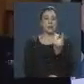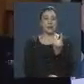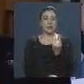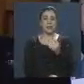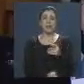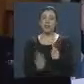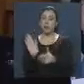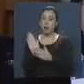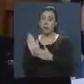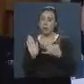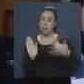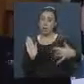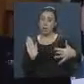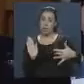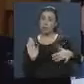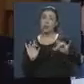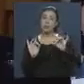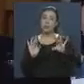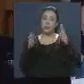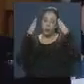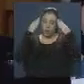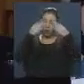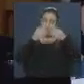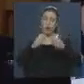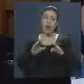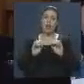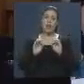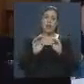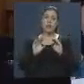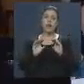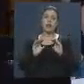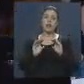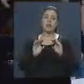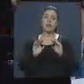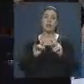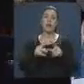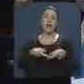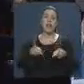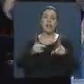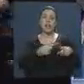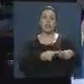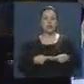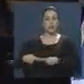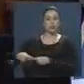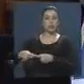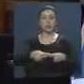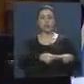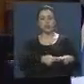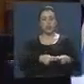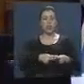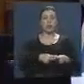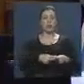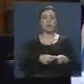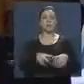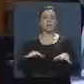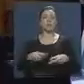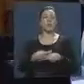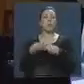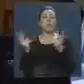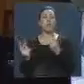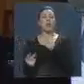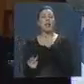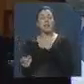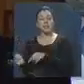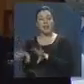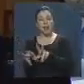una gran política que establece un enfoque de la educación considerada como un derecho social, como un bien público que interesa no solo a